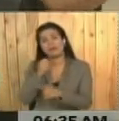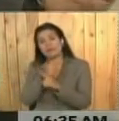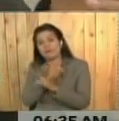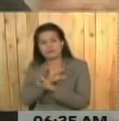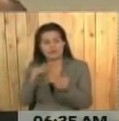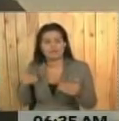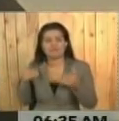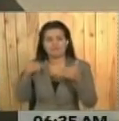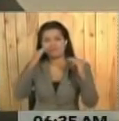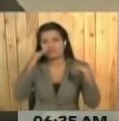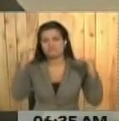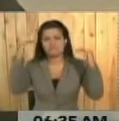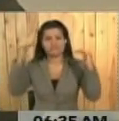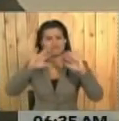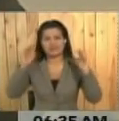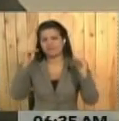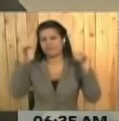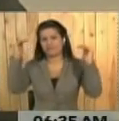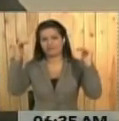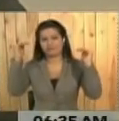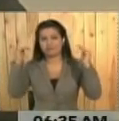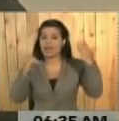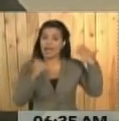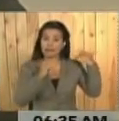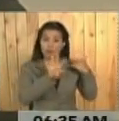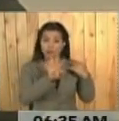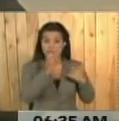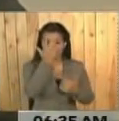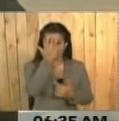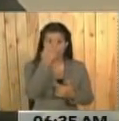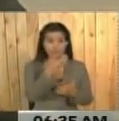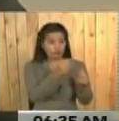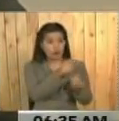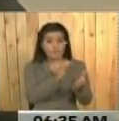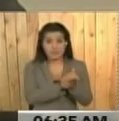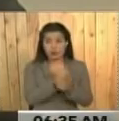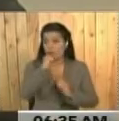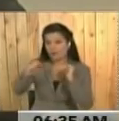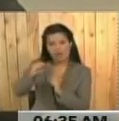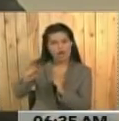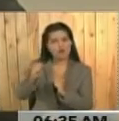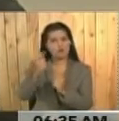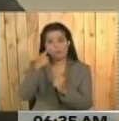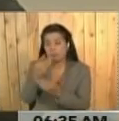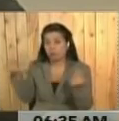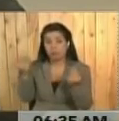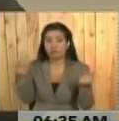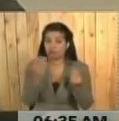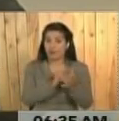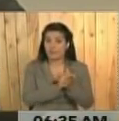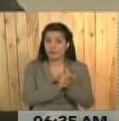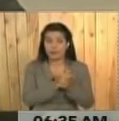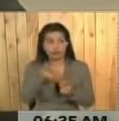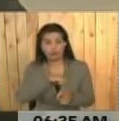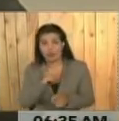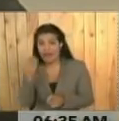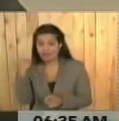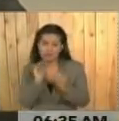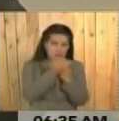antes del 4 de Febrero nosotros tenemos amigos que los desaparecieron y los mataron y nosotros teníamos que escondernos